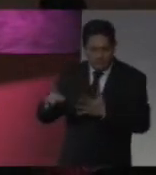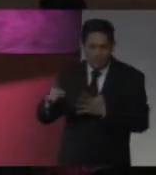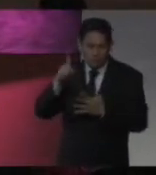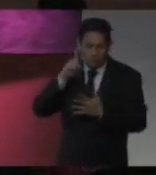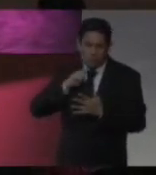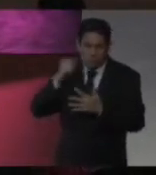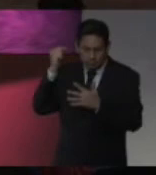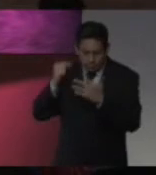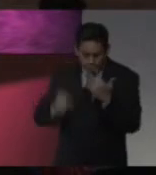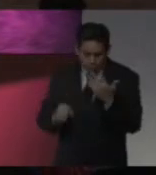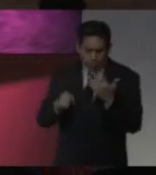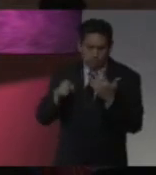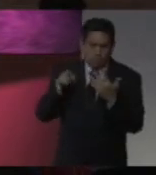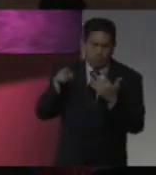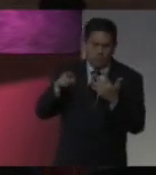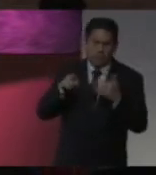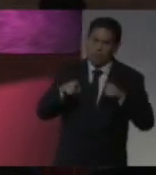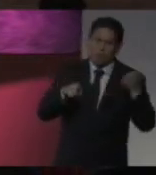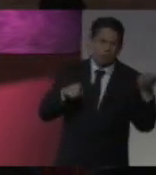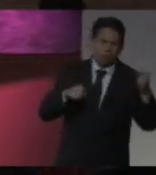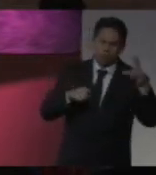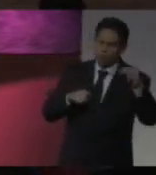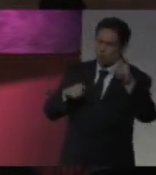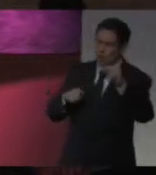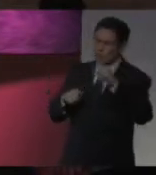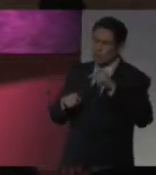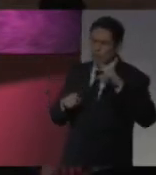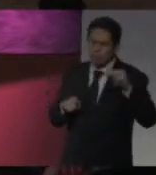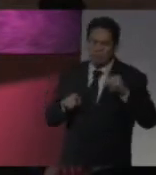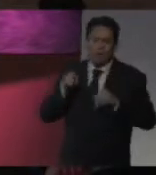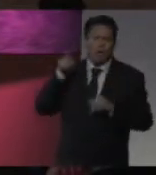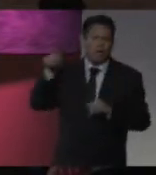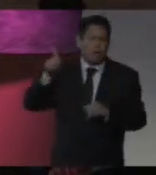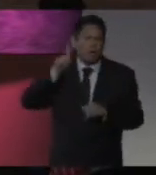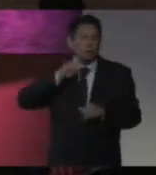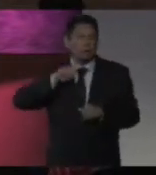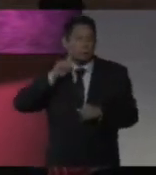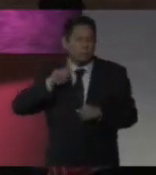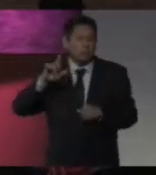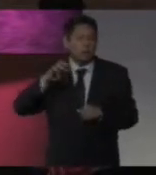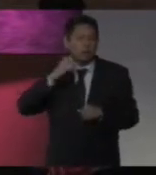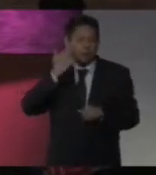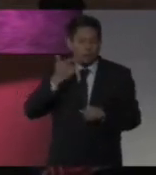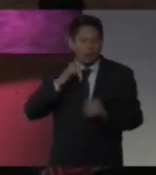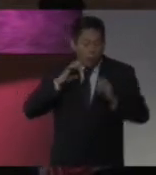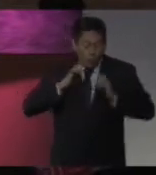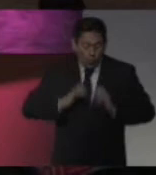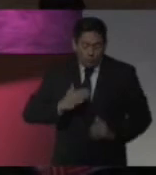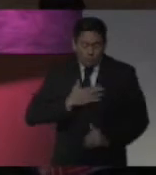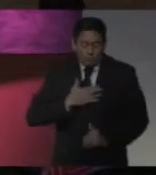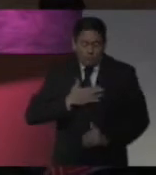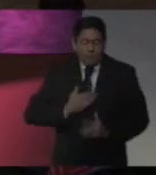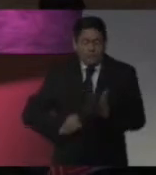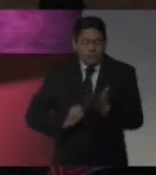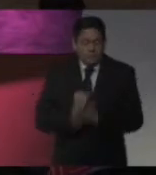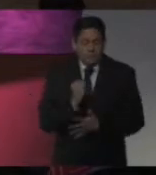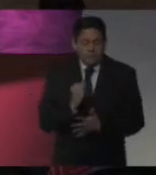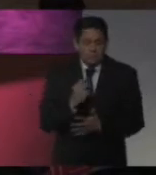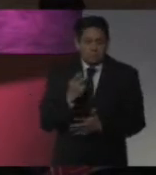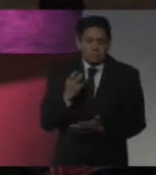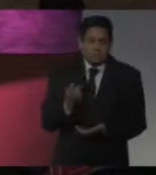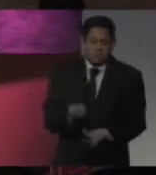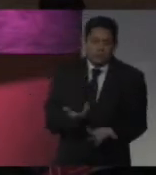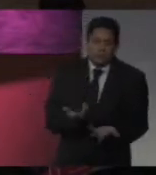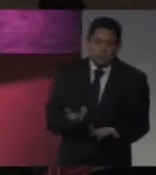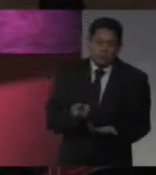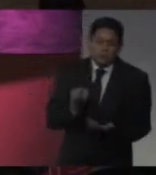esta ampliación de derechos, a estos derechos que las mujeres allá queremos sobre el territorio cuerpo. Nada más, como